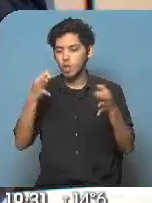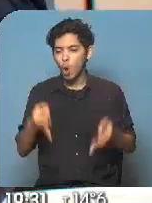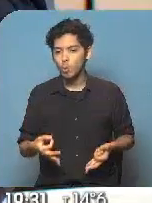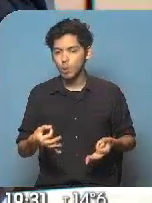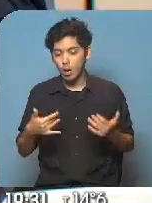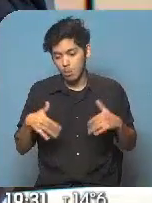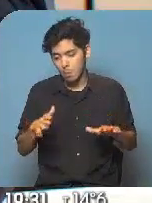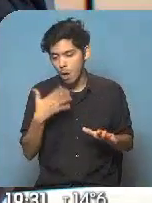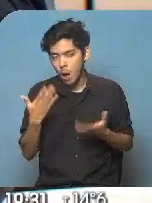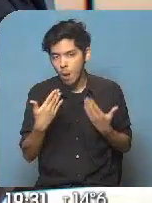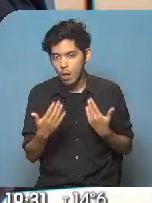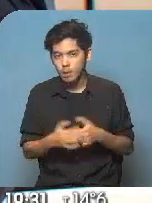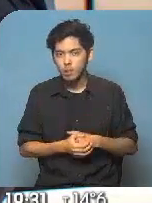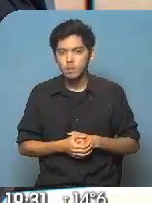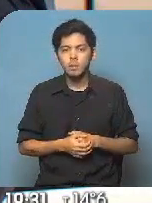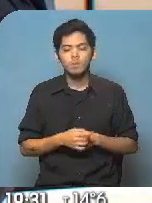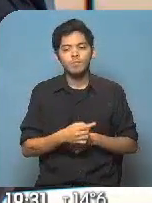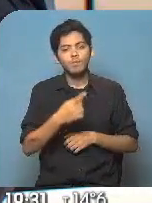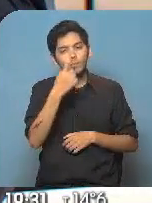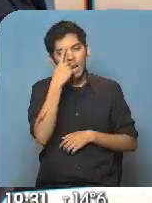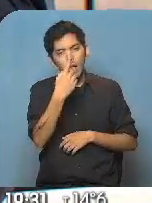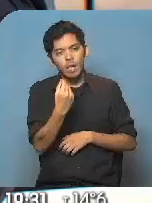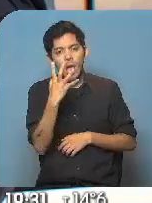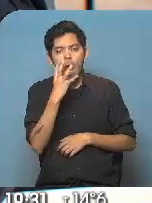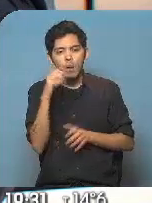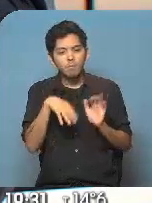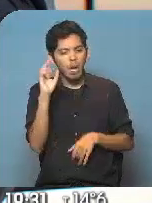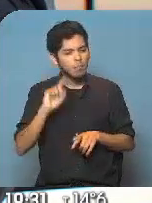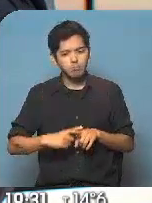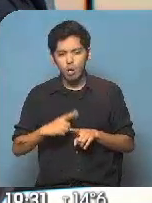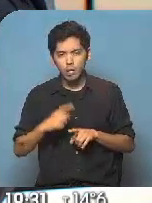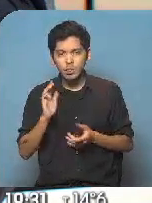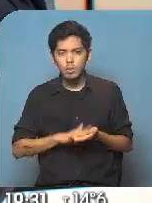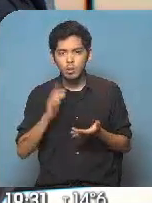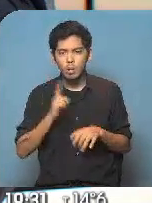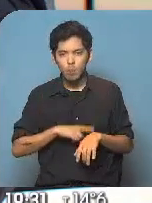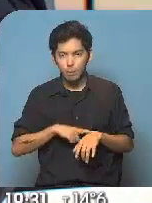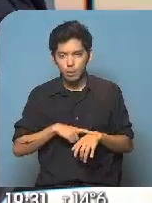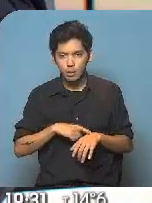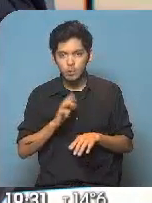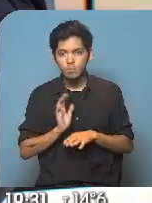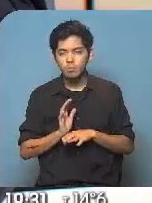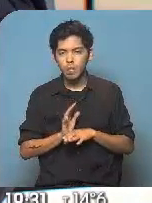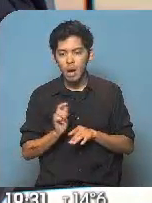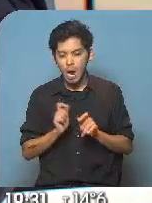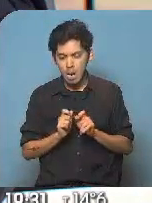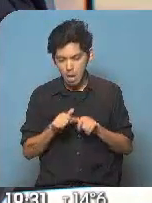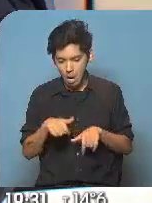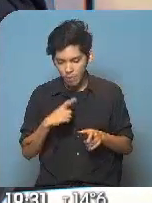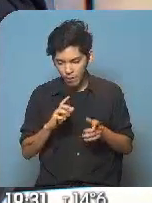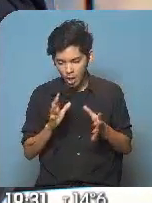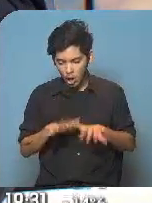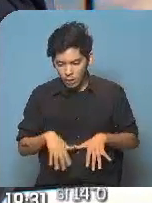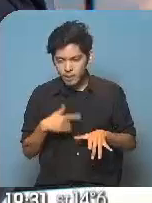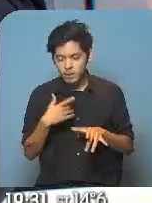¿Cree que fue un tema netamente político a la hora de arreglar el partido que todavía debe jugarse en un